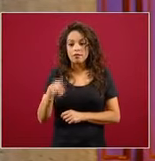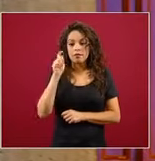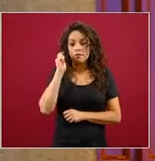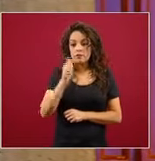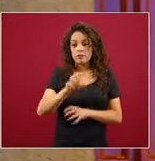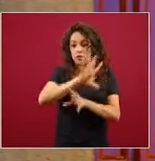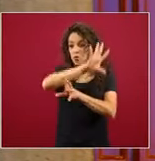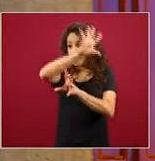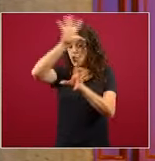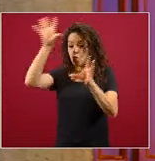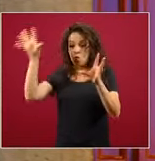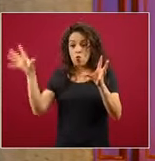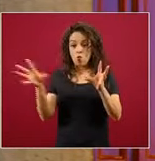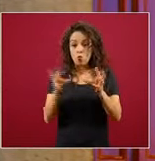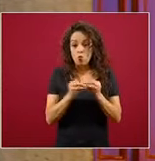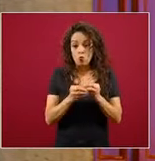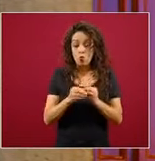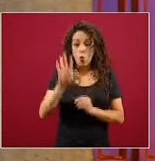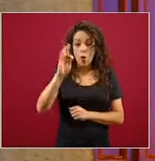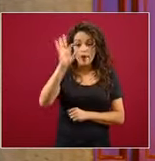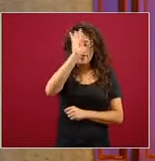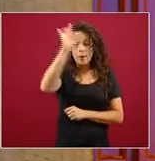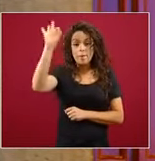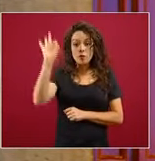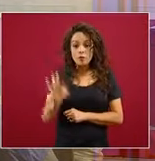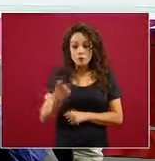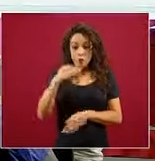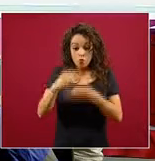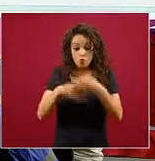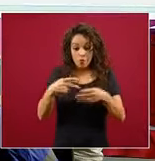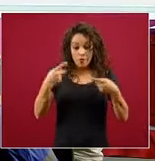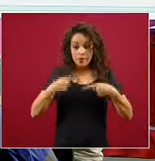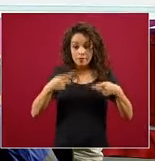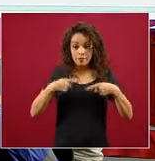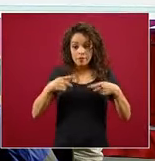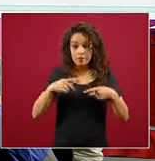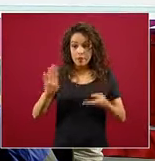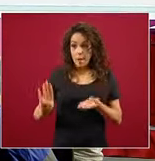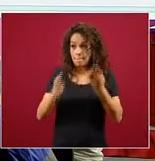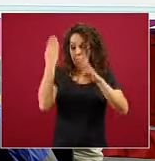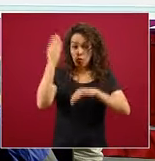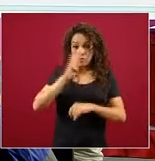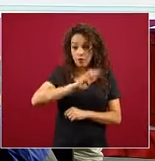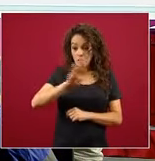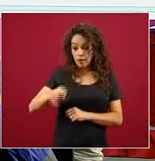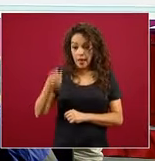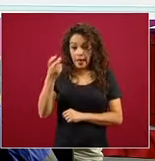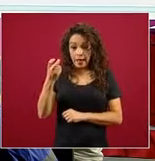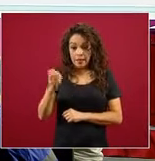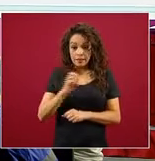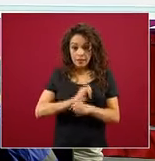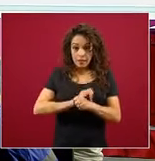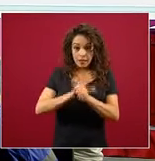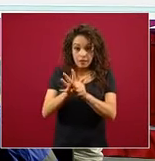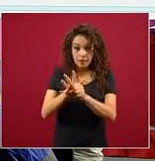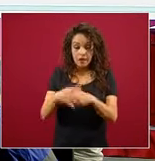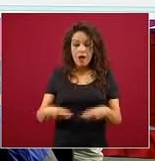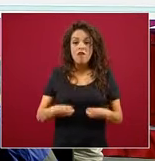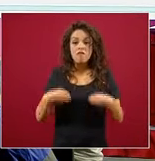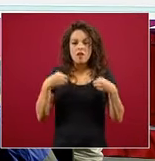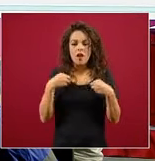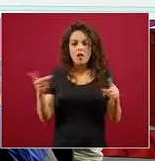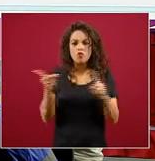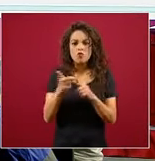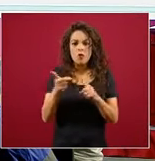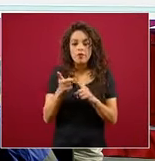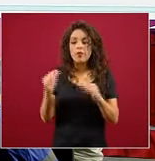global. El 40% de todas las personas que en el mundo han muerto por esta enfermedad vivían en casas de reposo y